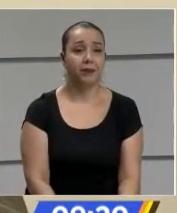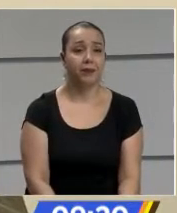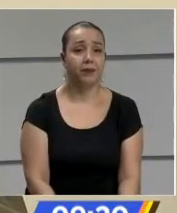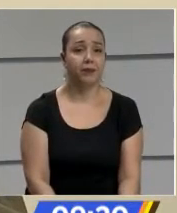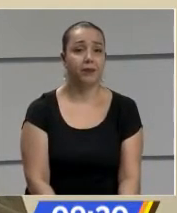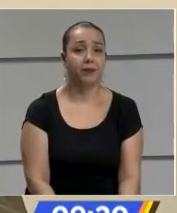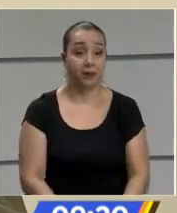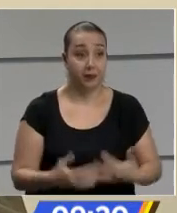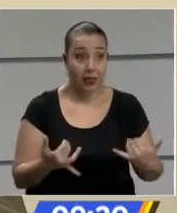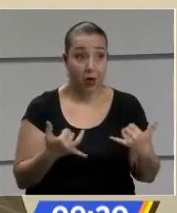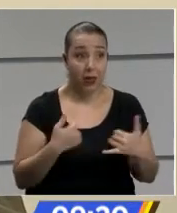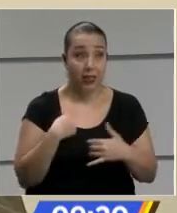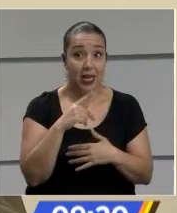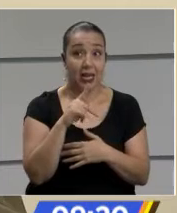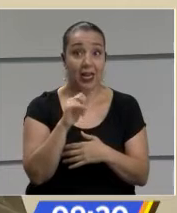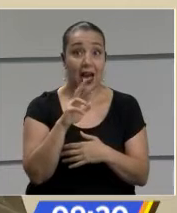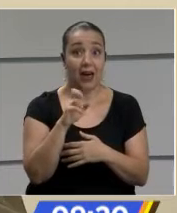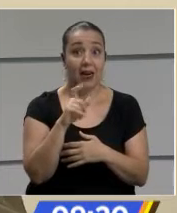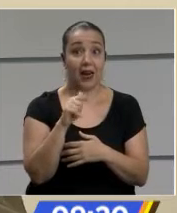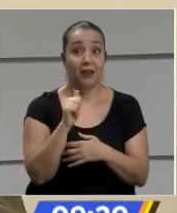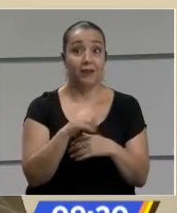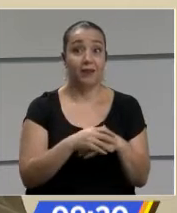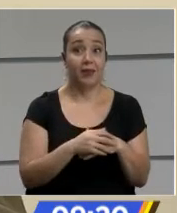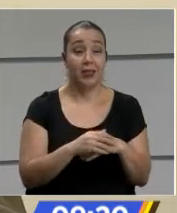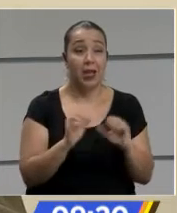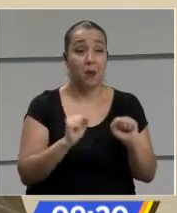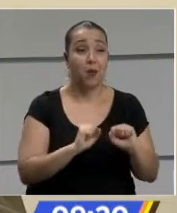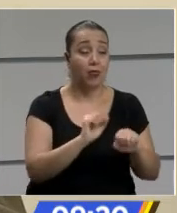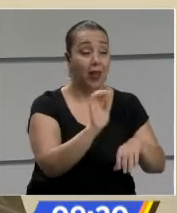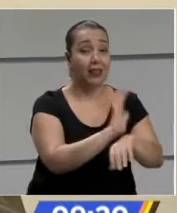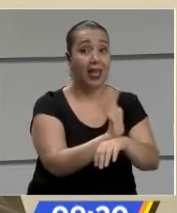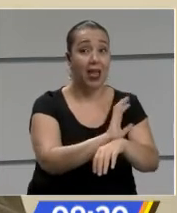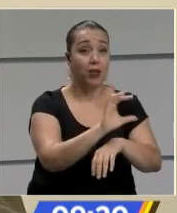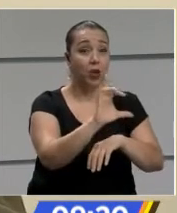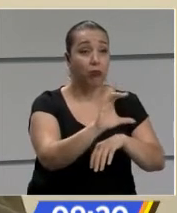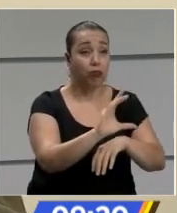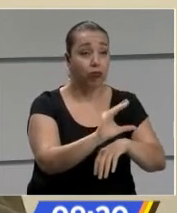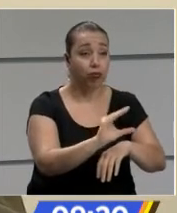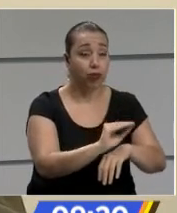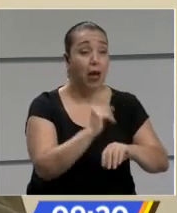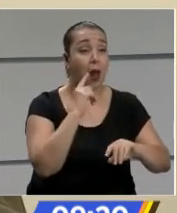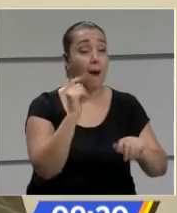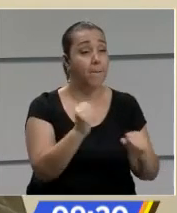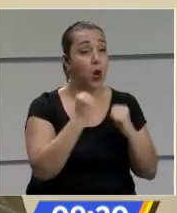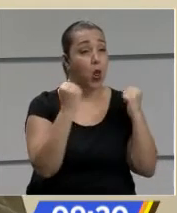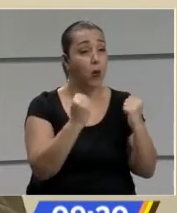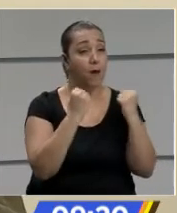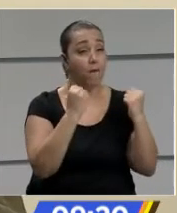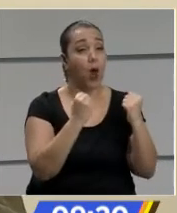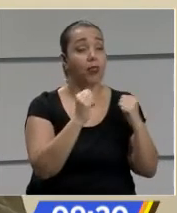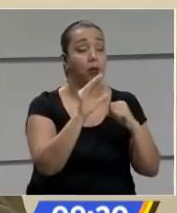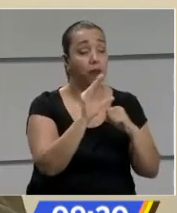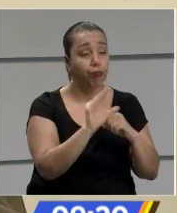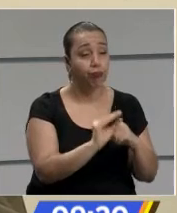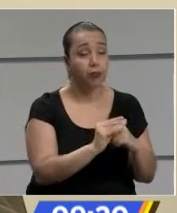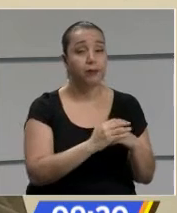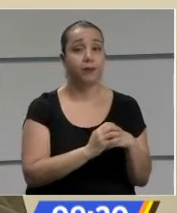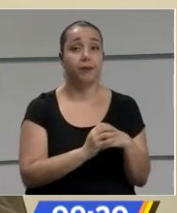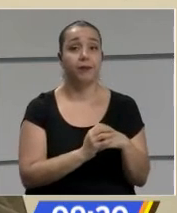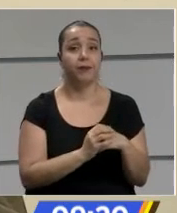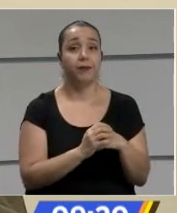Ahora sí, Carla, vamos a ver si puede bajar un poquito ese el volumen de su